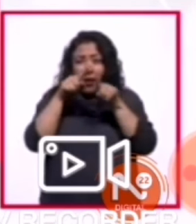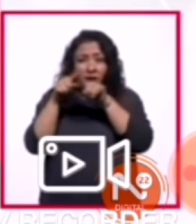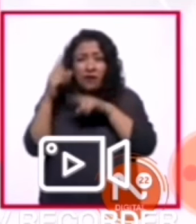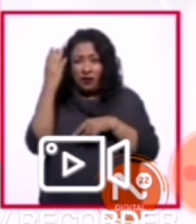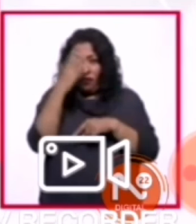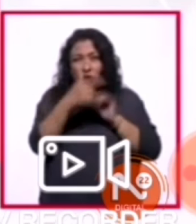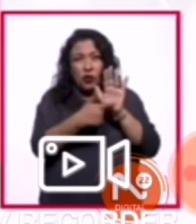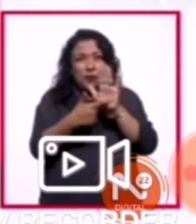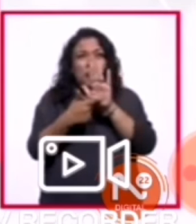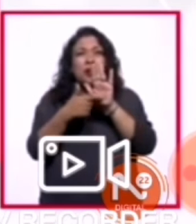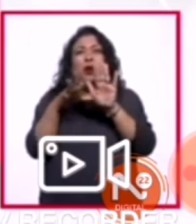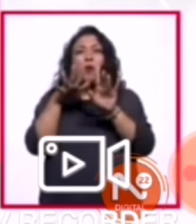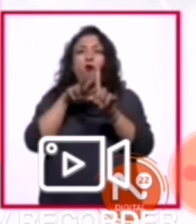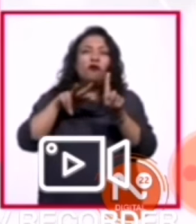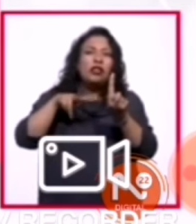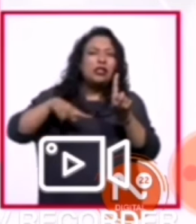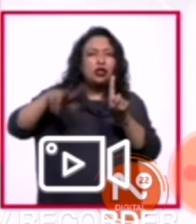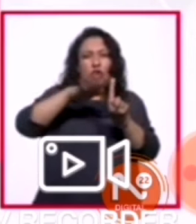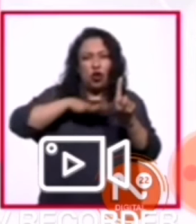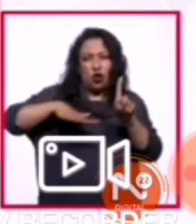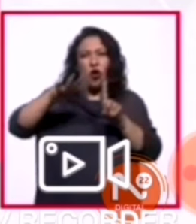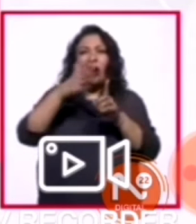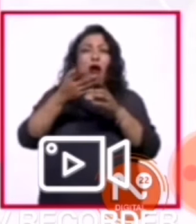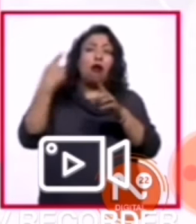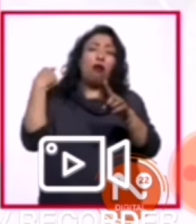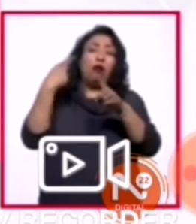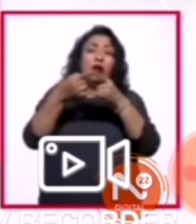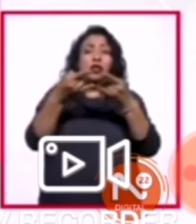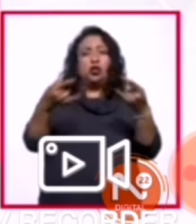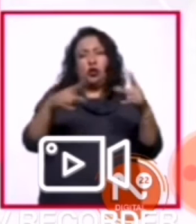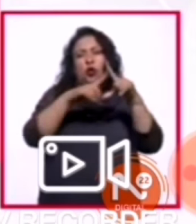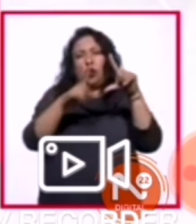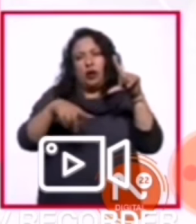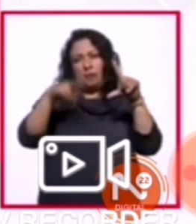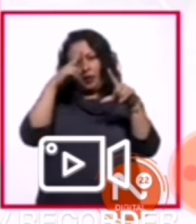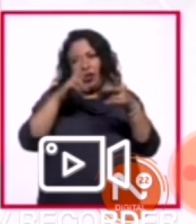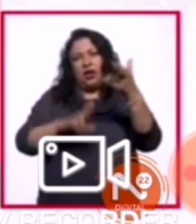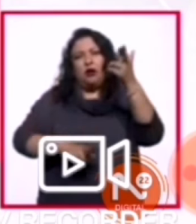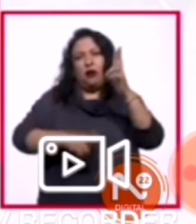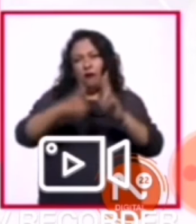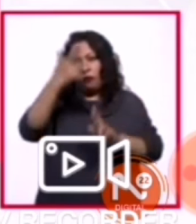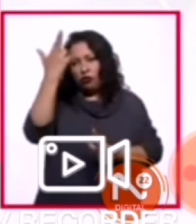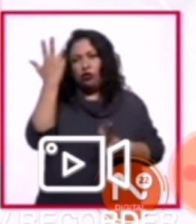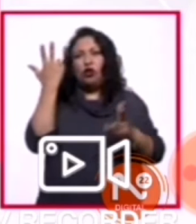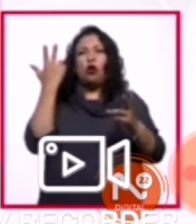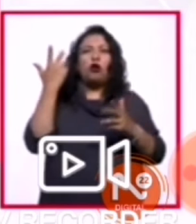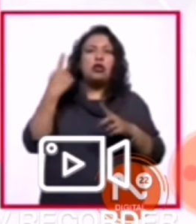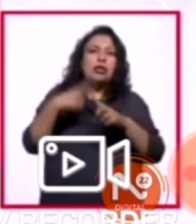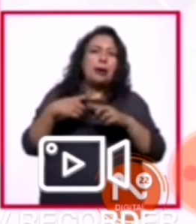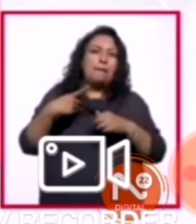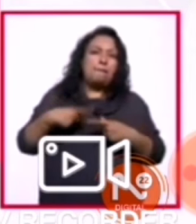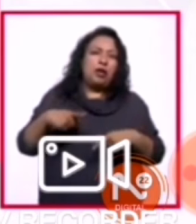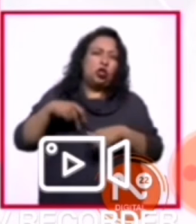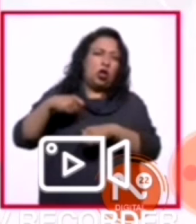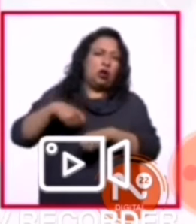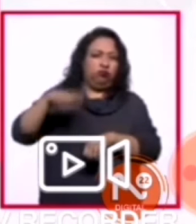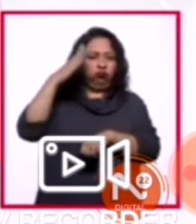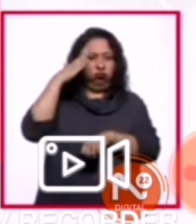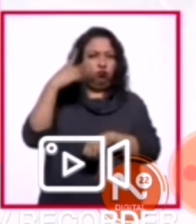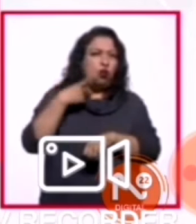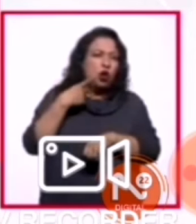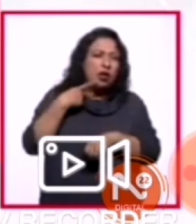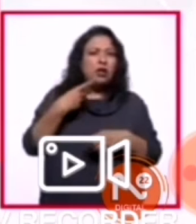da cuenta de una cierta panorámica de lo que ha sido la historia del país, la revolución, sus dirigentes políticos, la vida cotidiana,